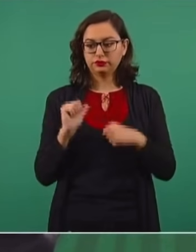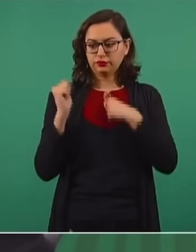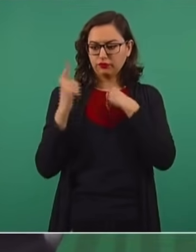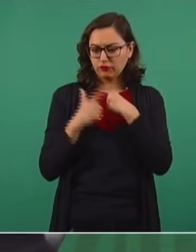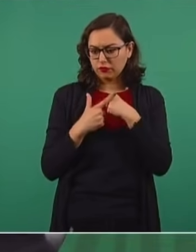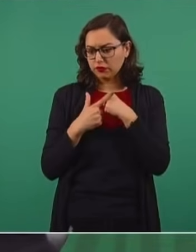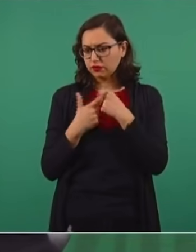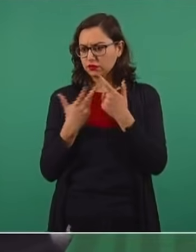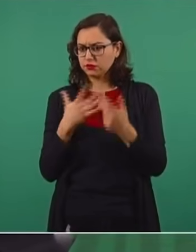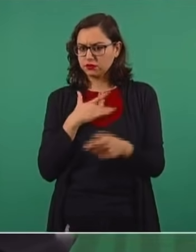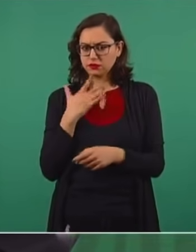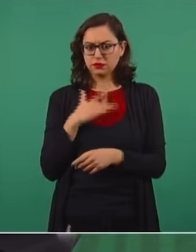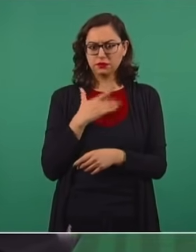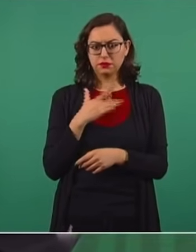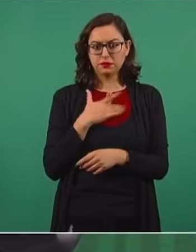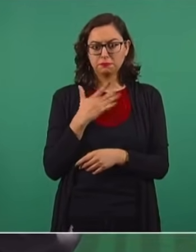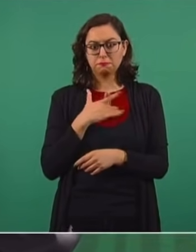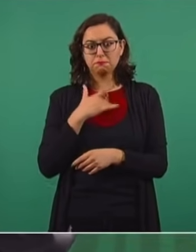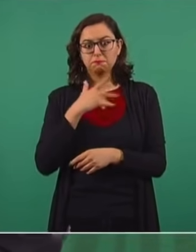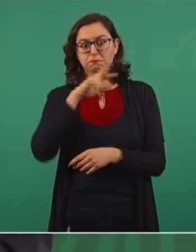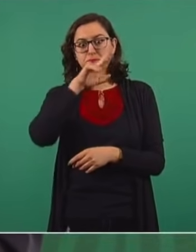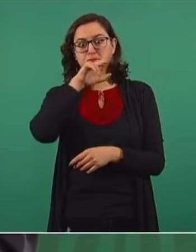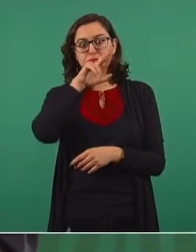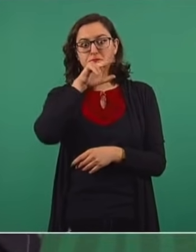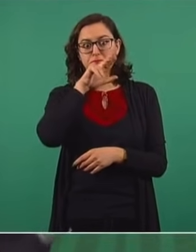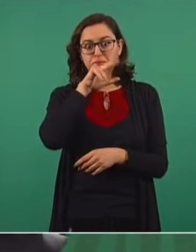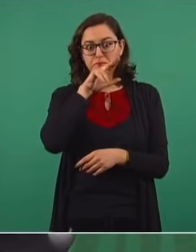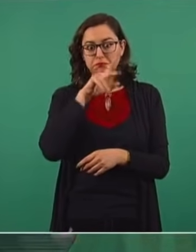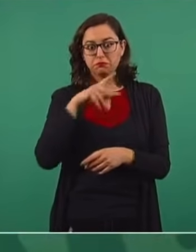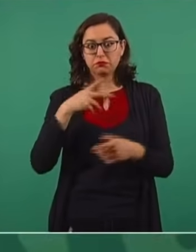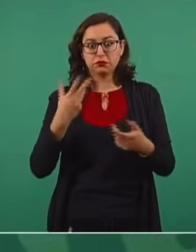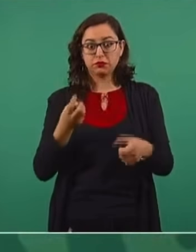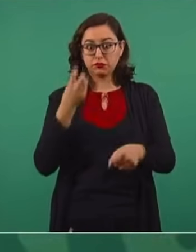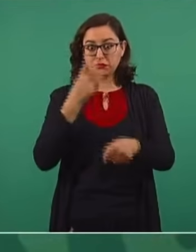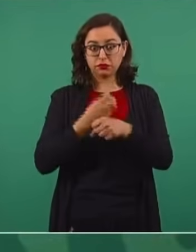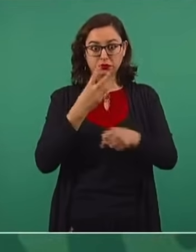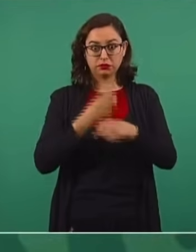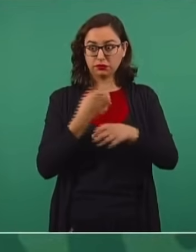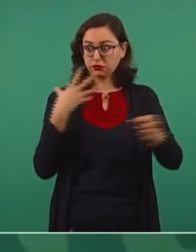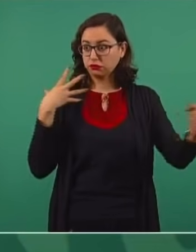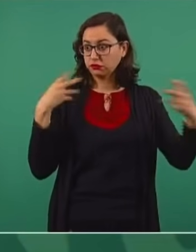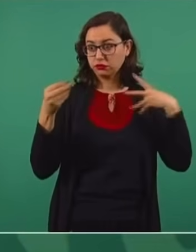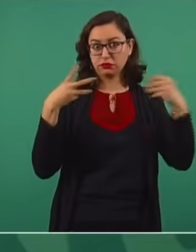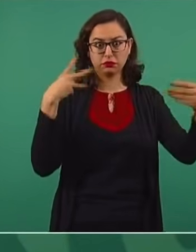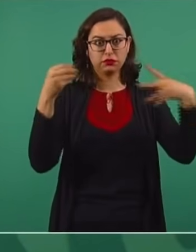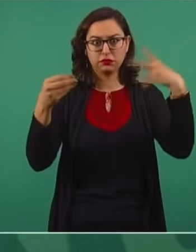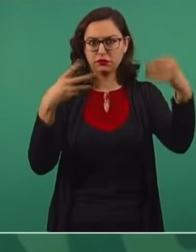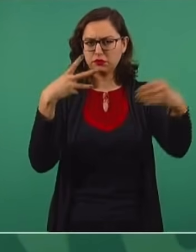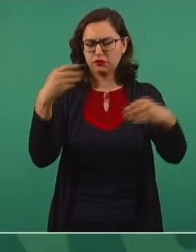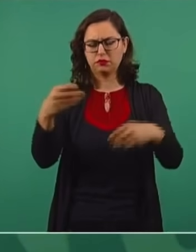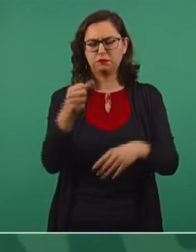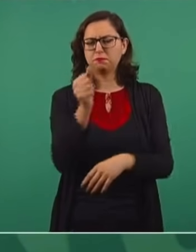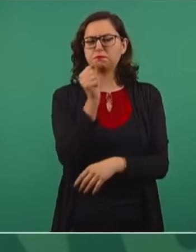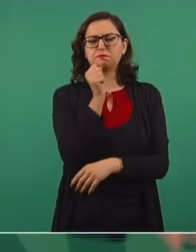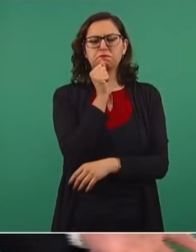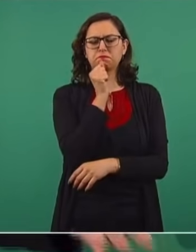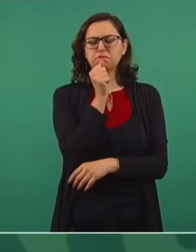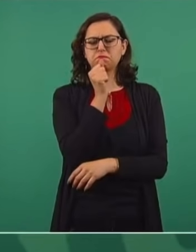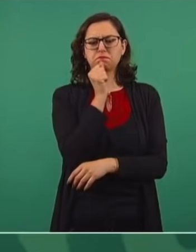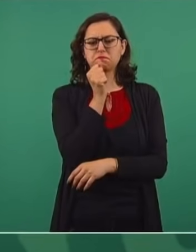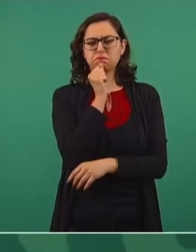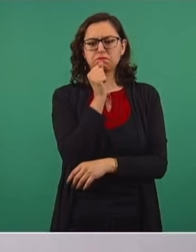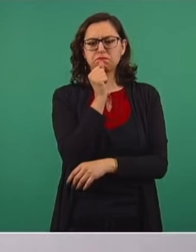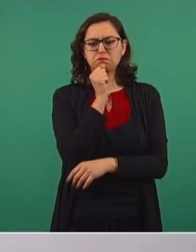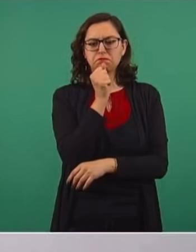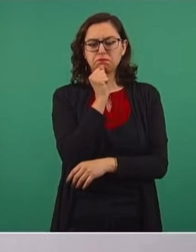para y preocuparnos de que pueda venir una tercera ola sí no